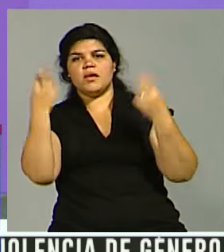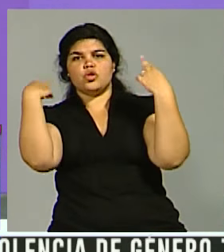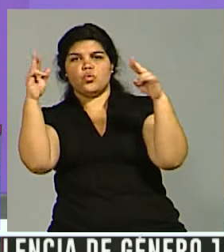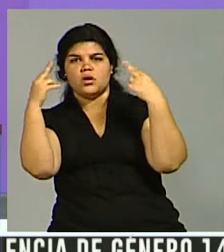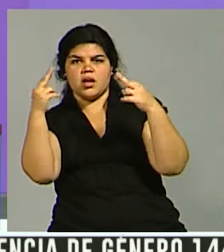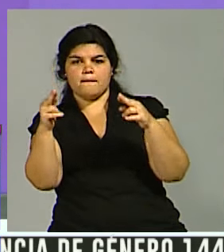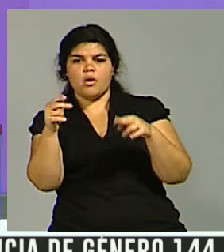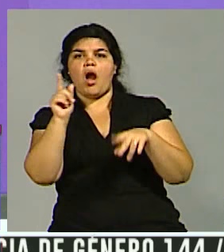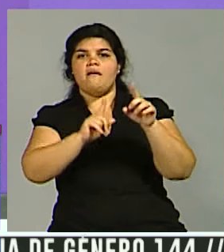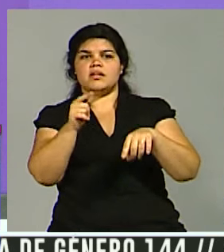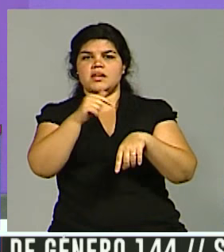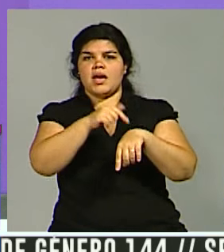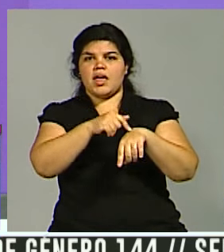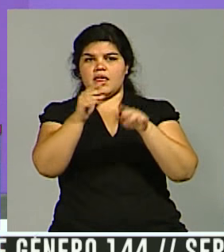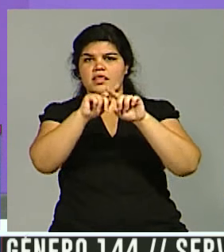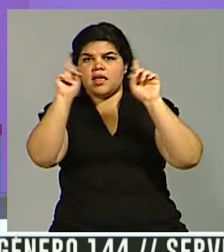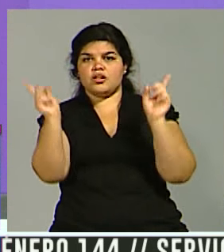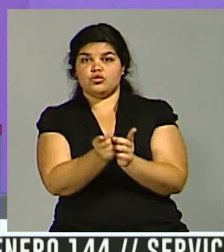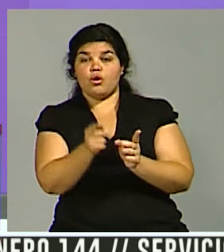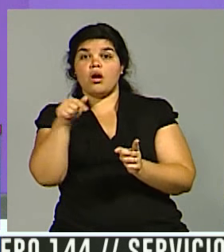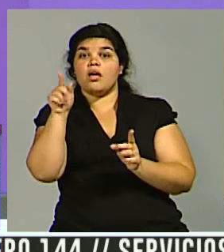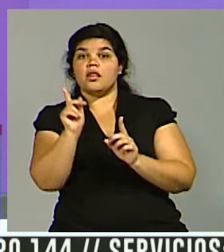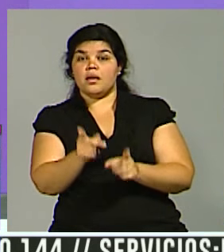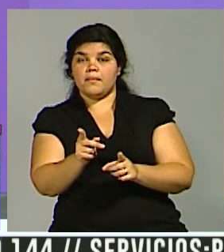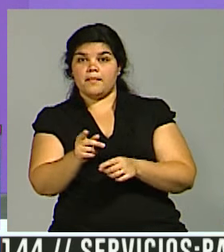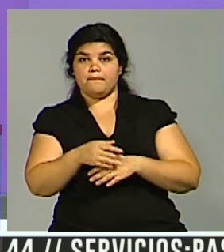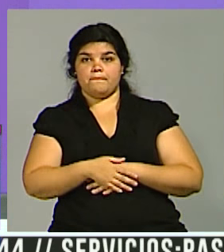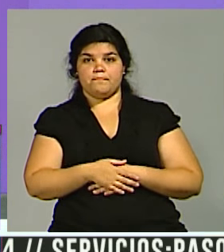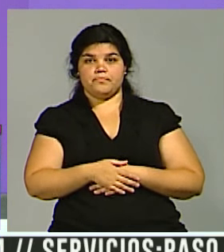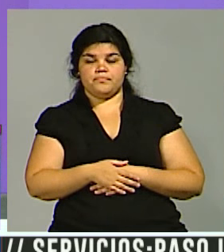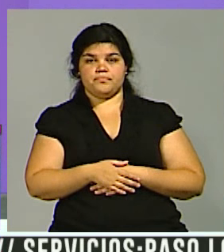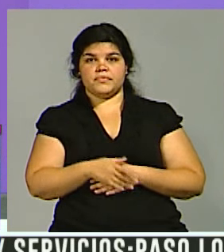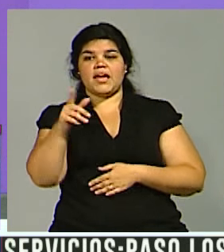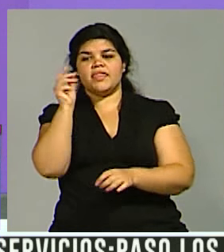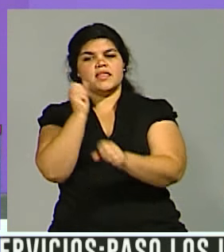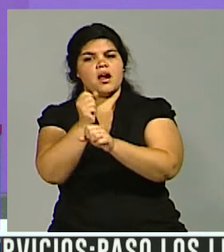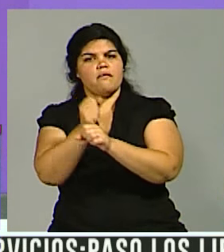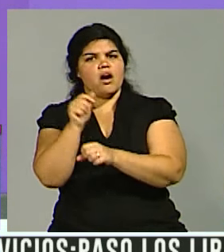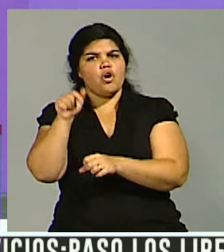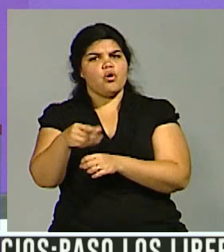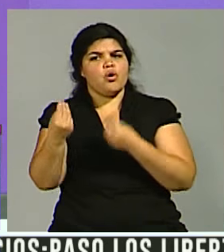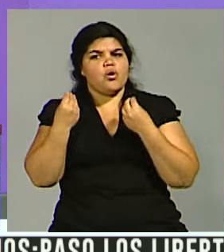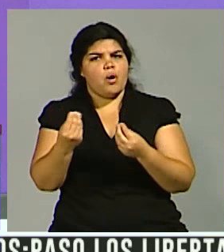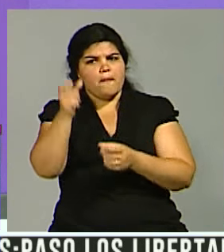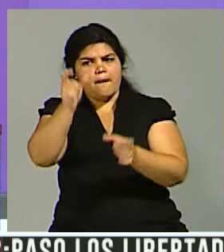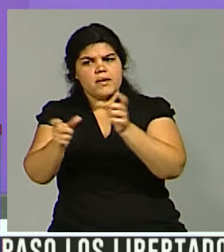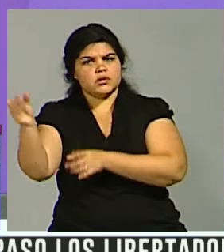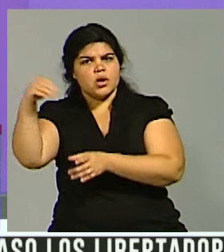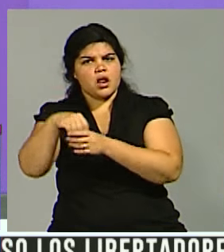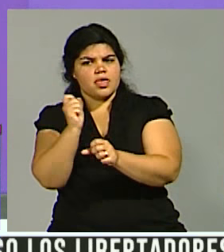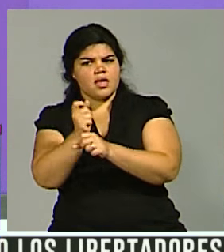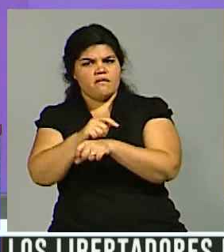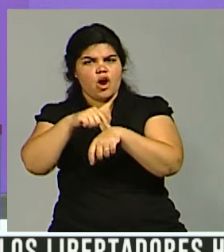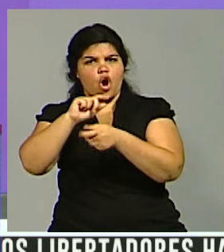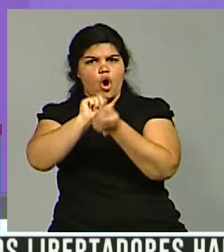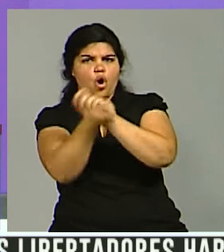estacional también cómo incide y evidentemente también la parte laboral. ¿Cómo influye en los trabajadores este cambio de horario? ¿En